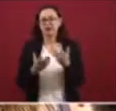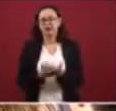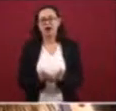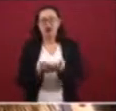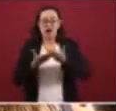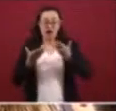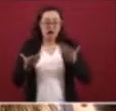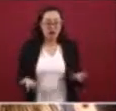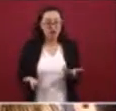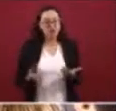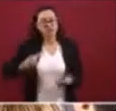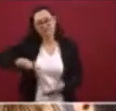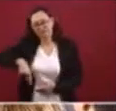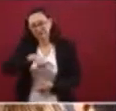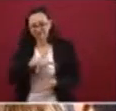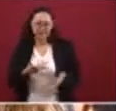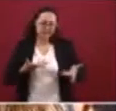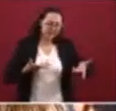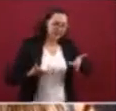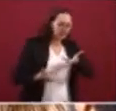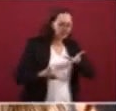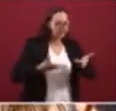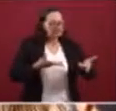buscando un acuerdo,